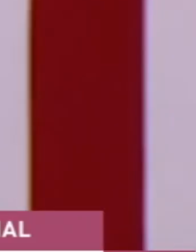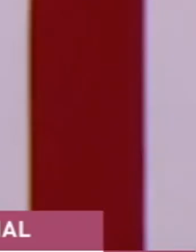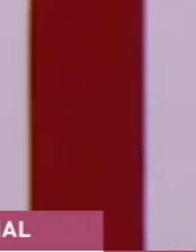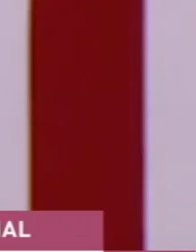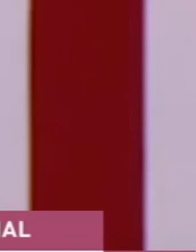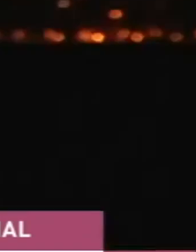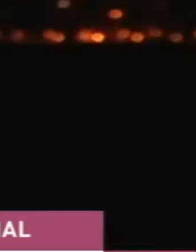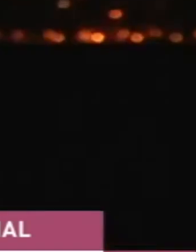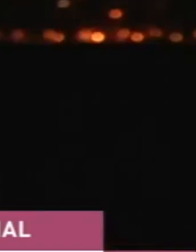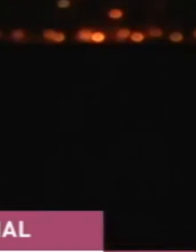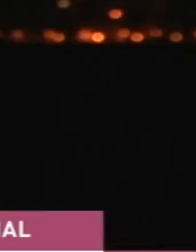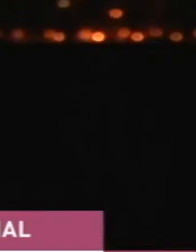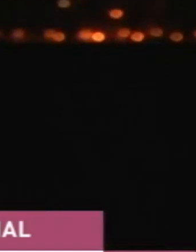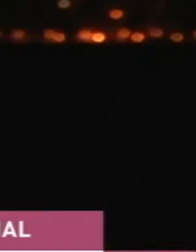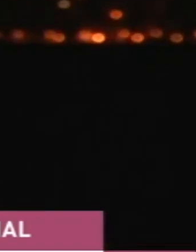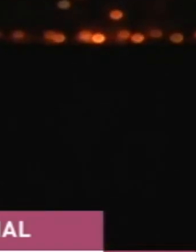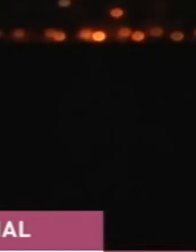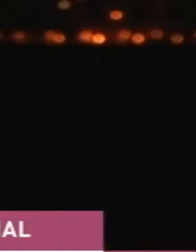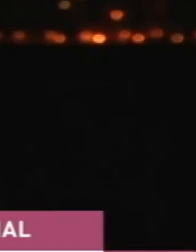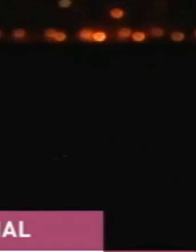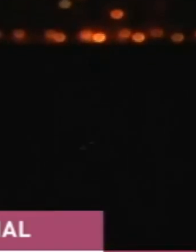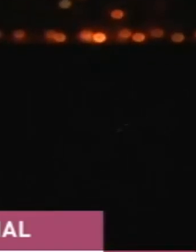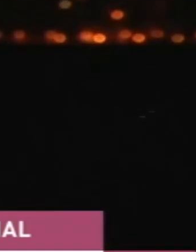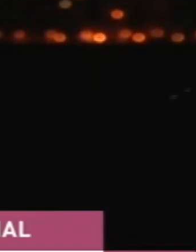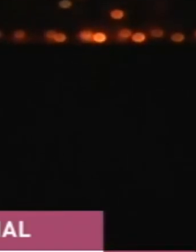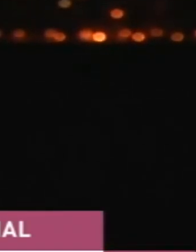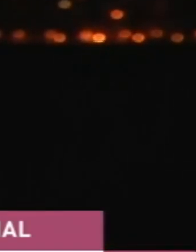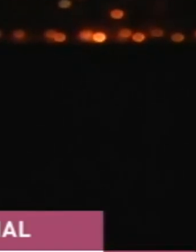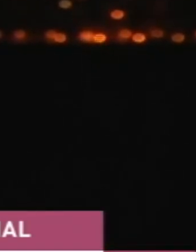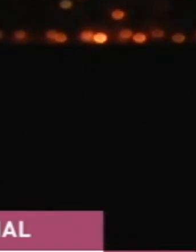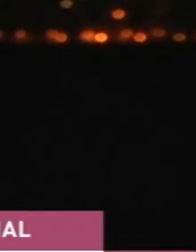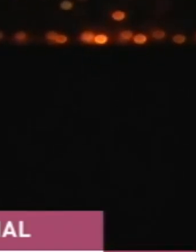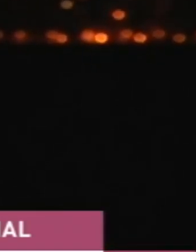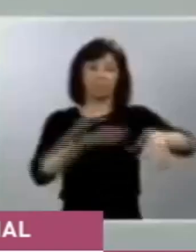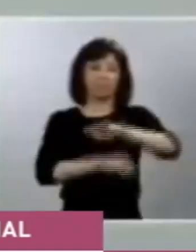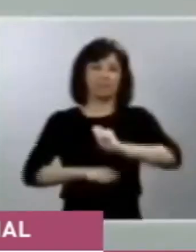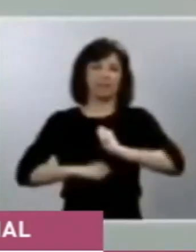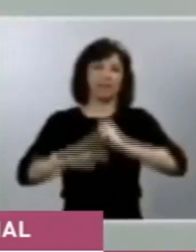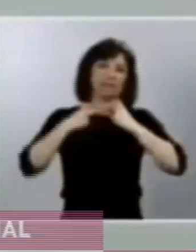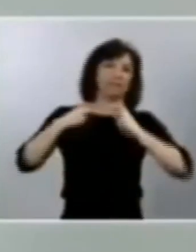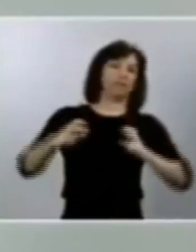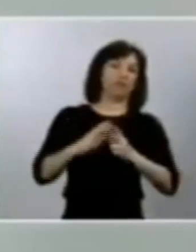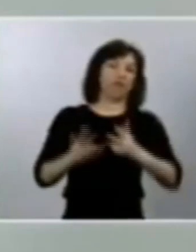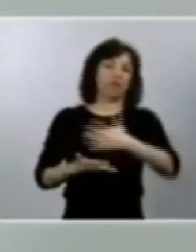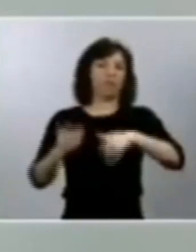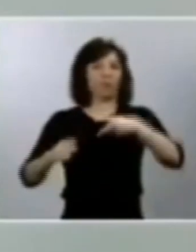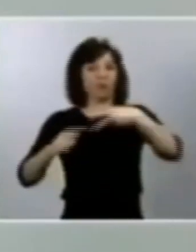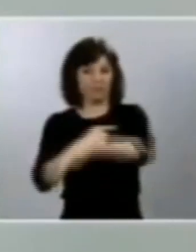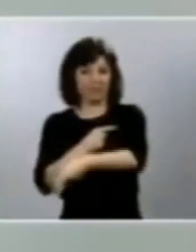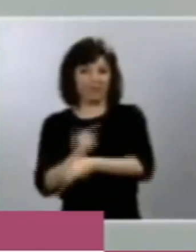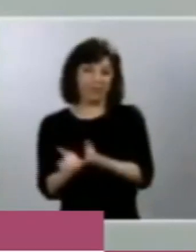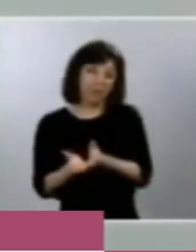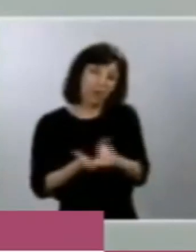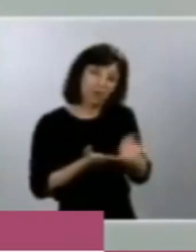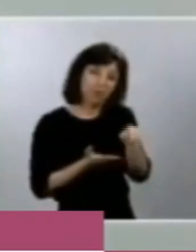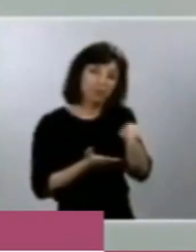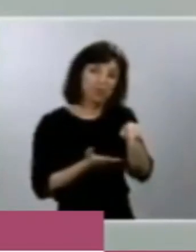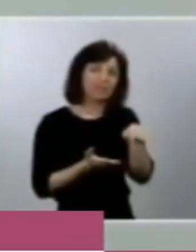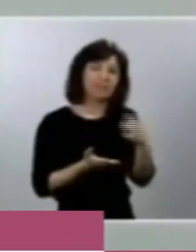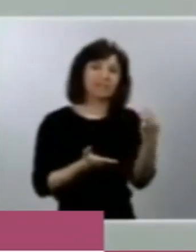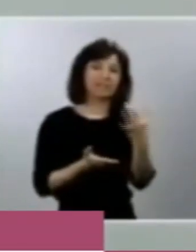que divulguen noticias que erosionen la confianza de las instituciones públicas pausa recuerden en